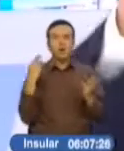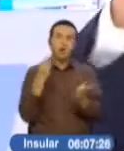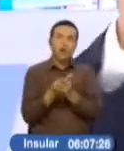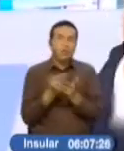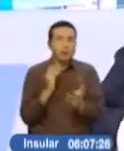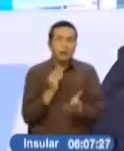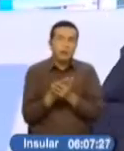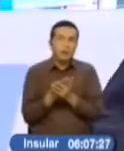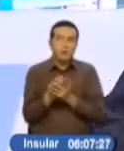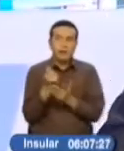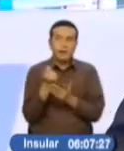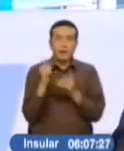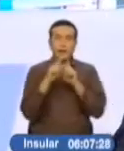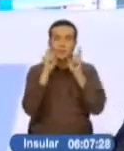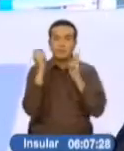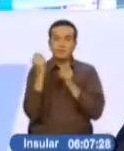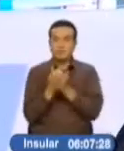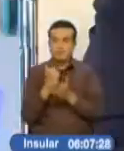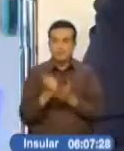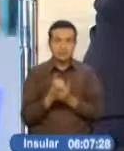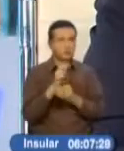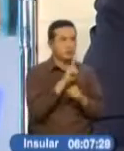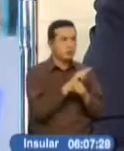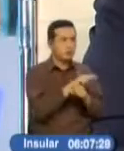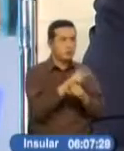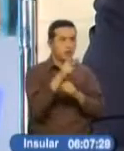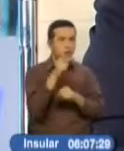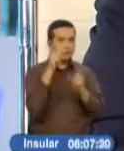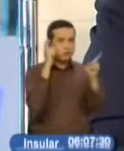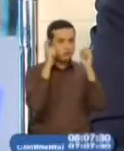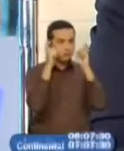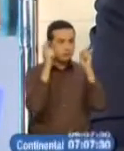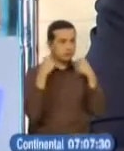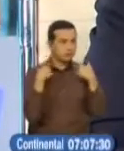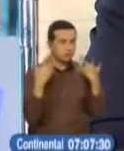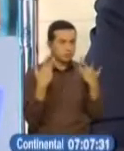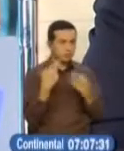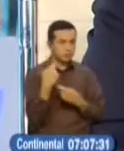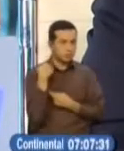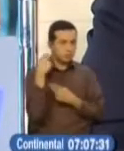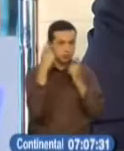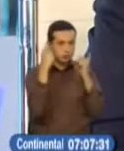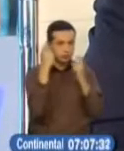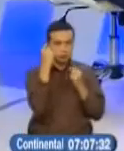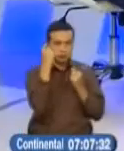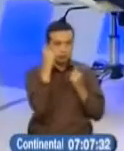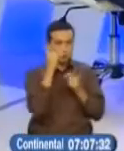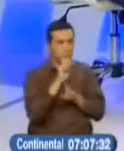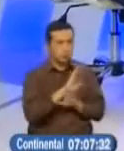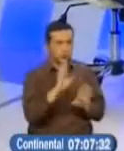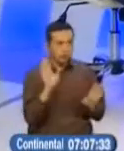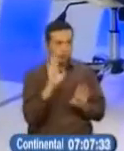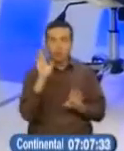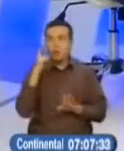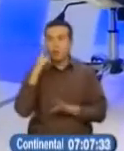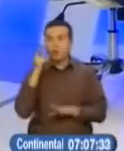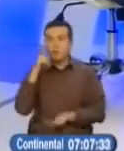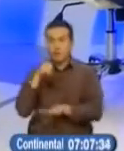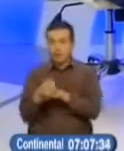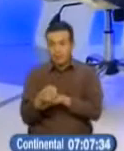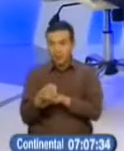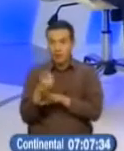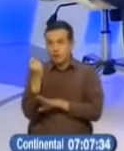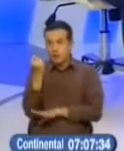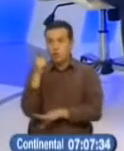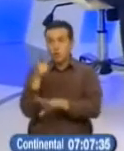para enriquecer a ciertos sectores del la país. La superintendencia de poder de mercado no tiene la facultad de controlar precios. Nosotros no podemos fijar precios. Nosotros